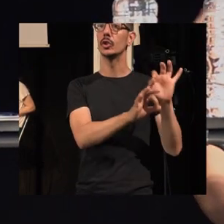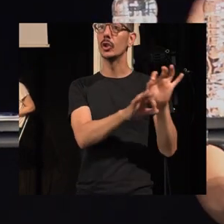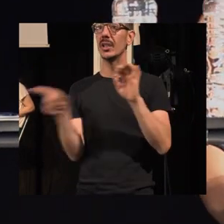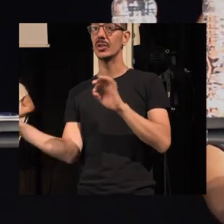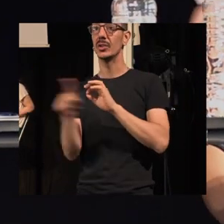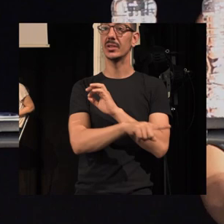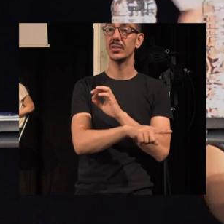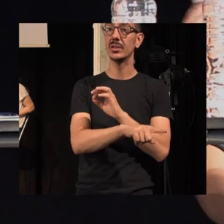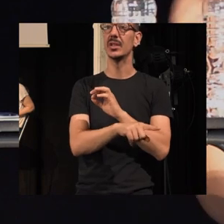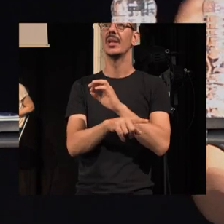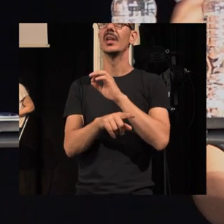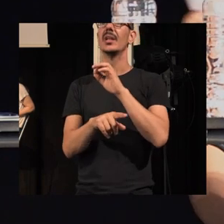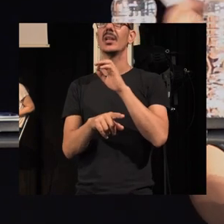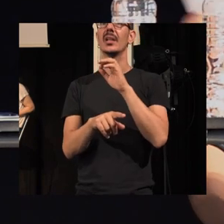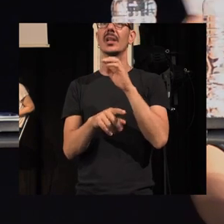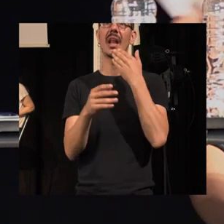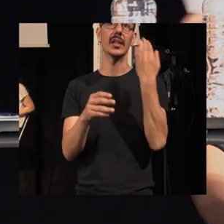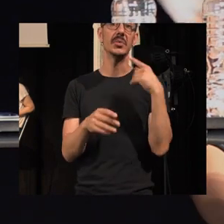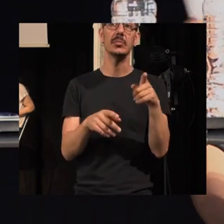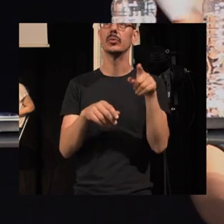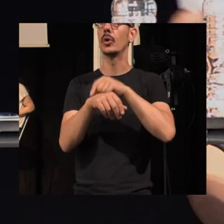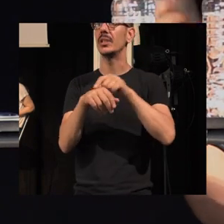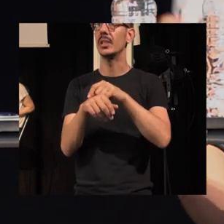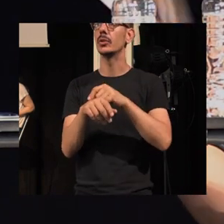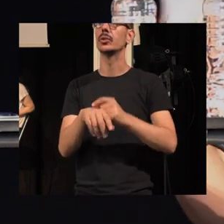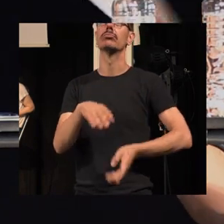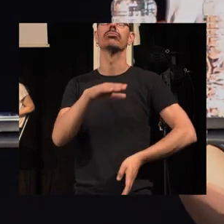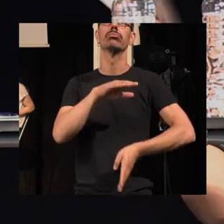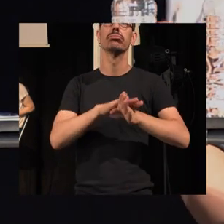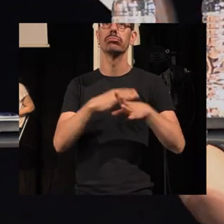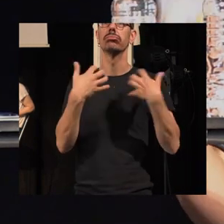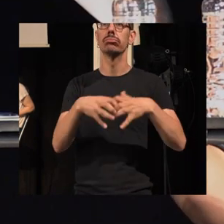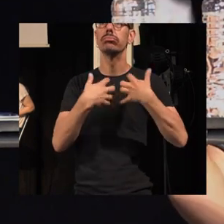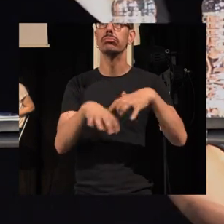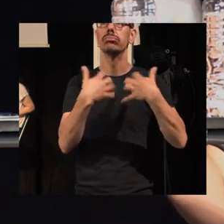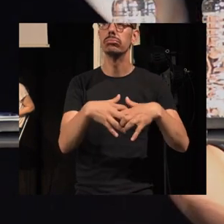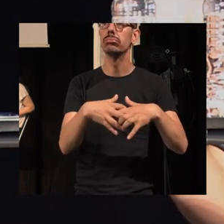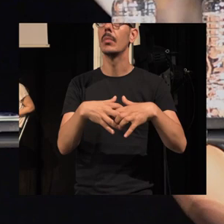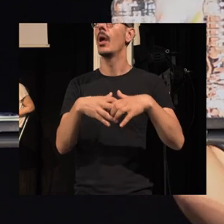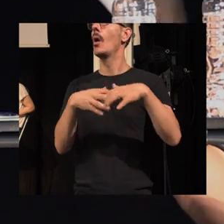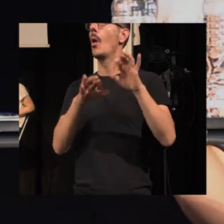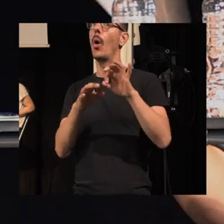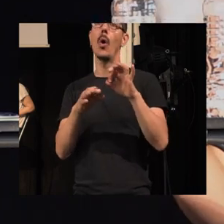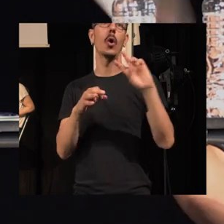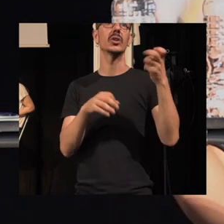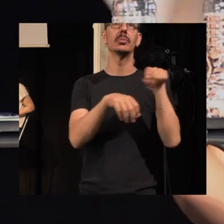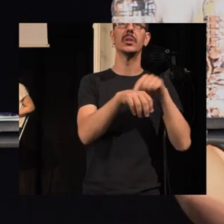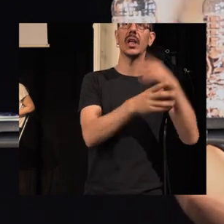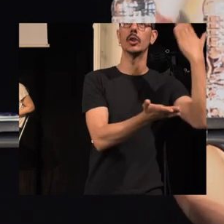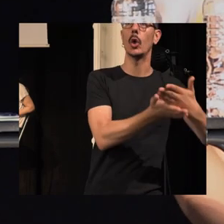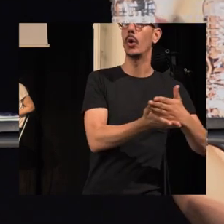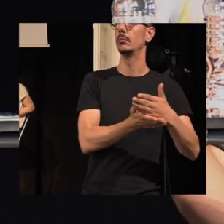que se activen unas políticas o que se contraigan otras. Lo mismo con Portugal, o sea, soy gallega, mi mirada,